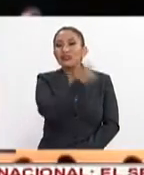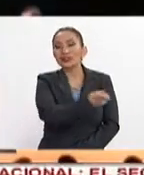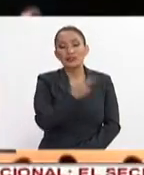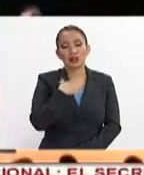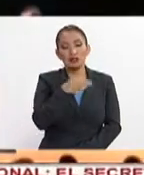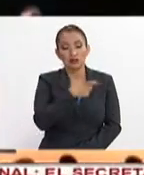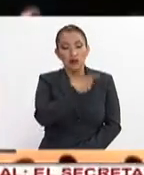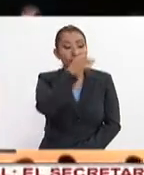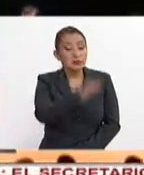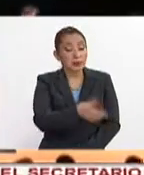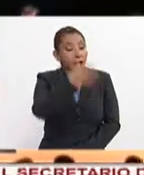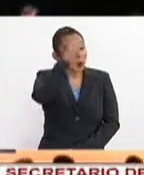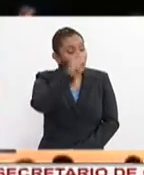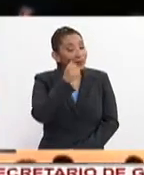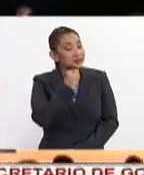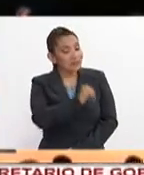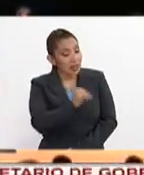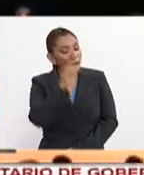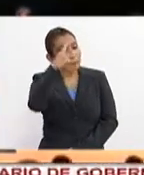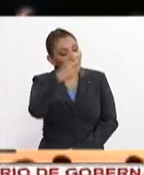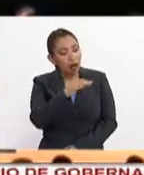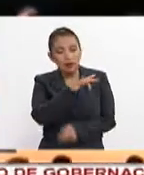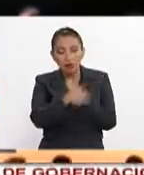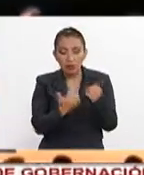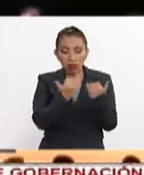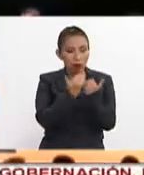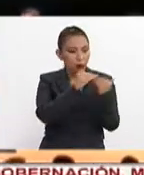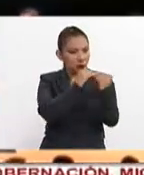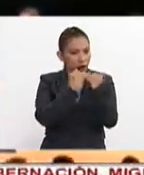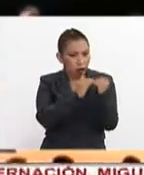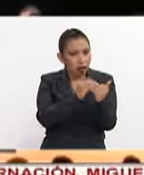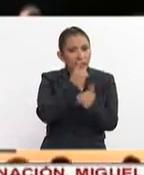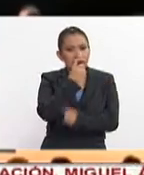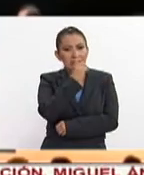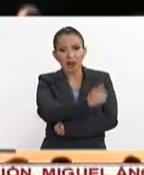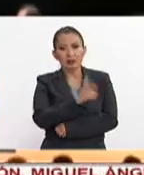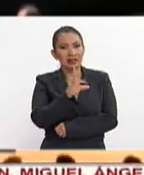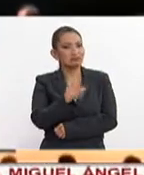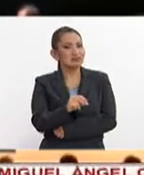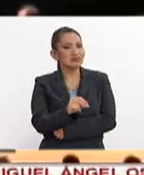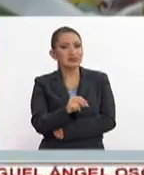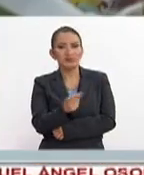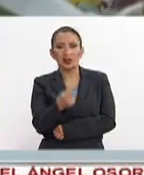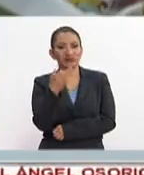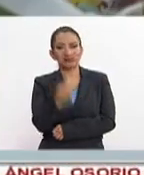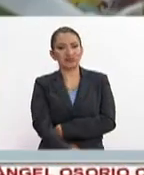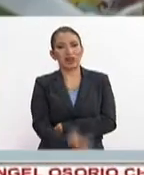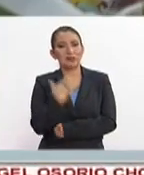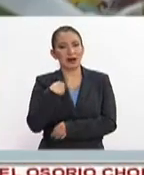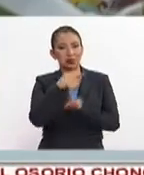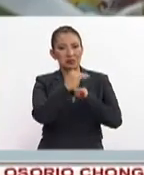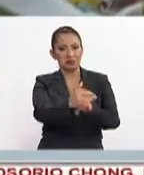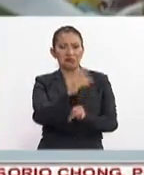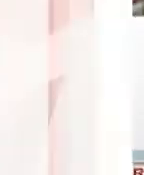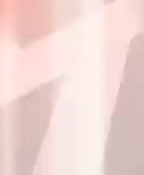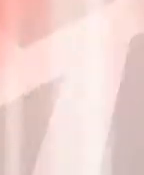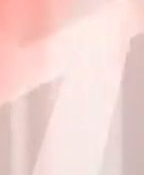solo se aceptará un acuerdo que sea benéfico para todas las partes. Apuntó que no se aceptarán